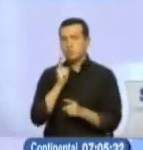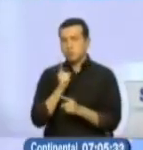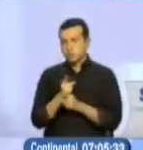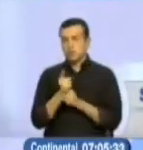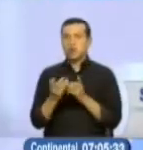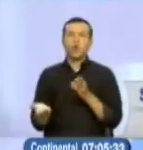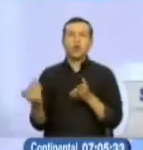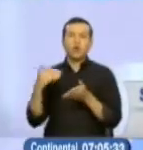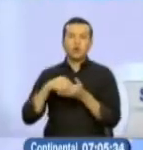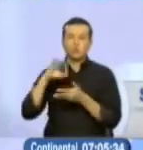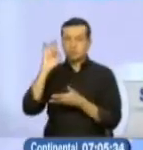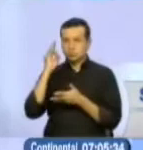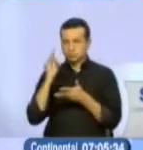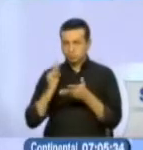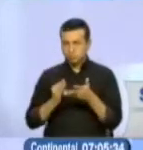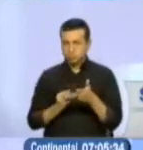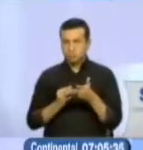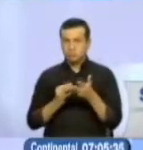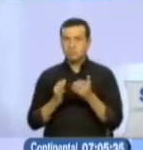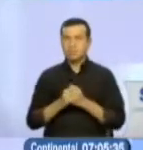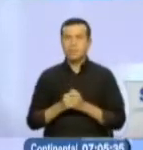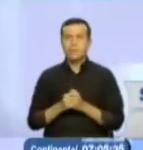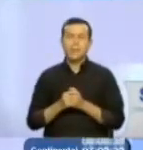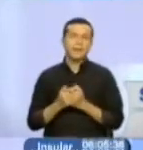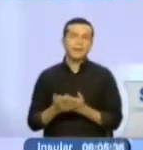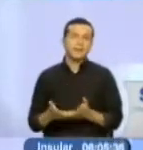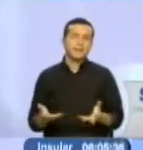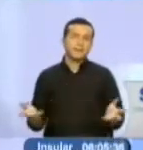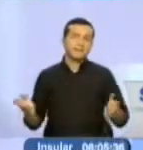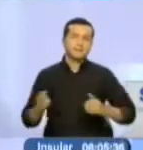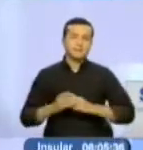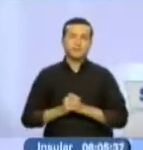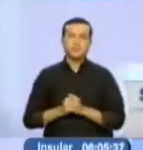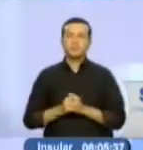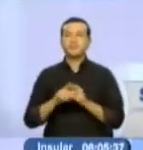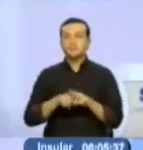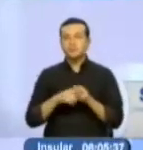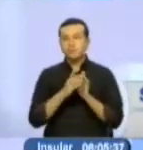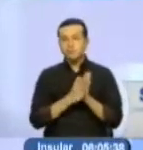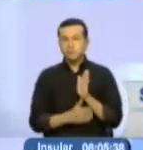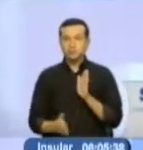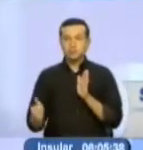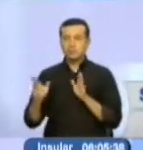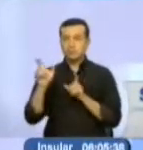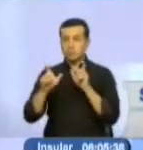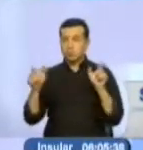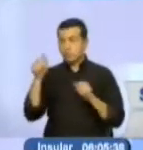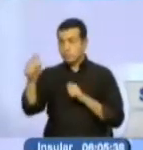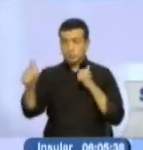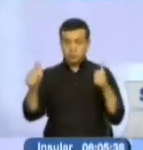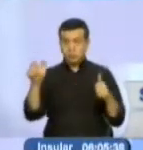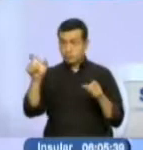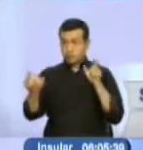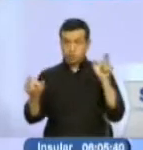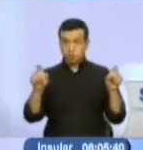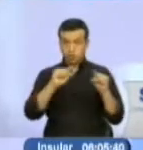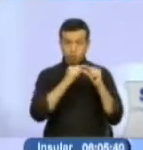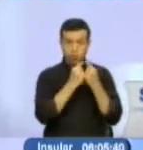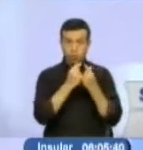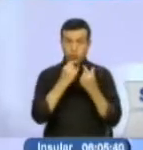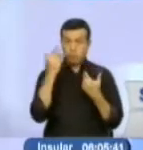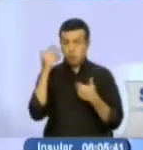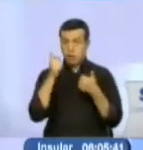un recuento este es un mecanismo que nace de las impugnaciones que realizan los partidos los